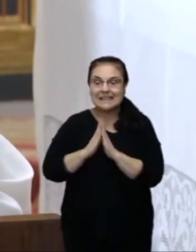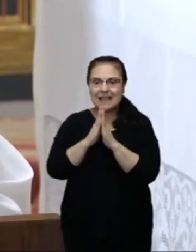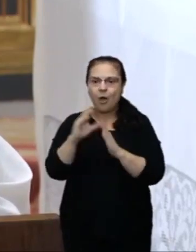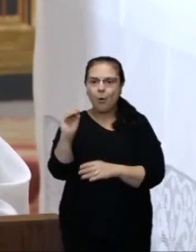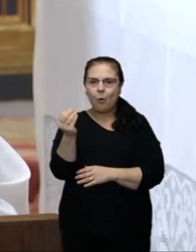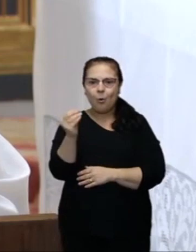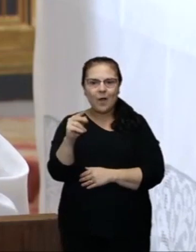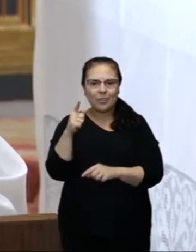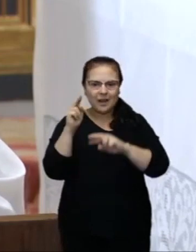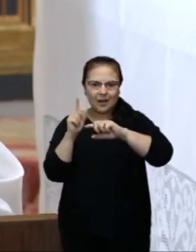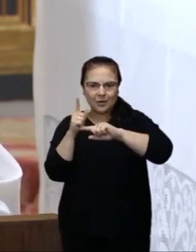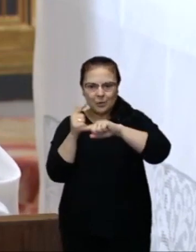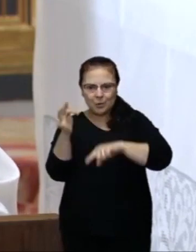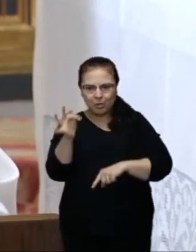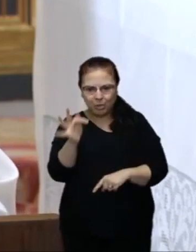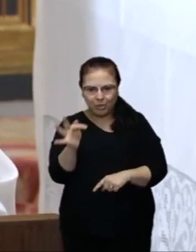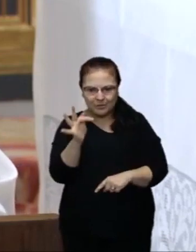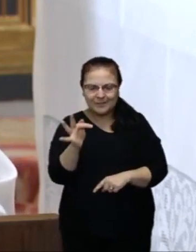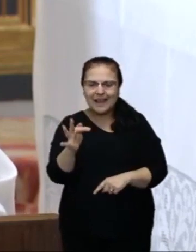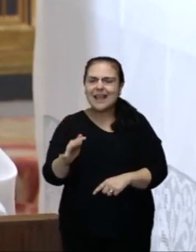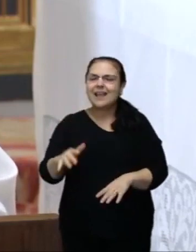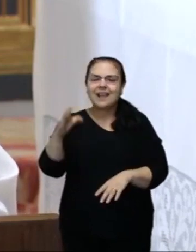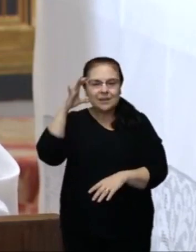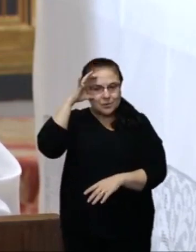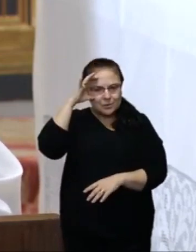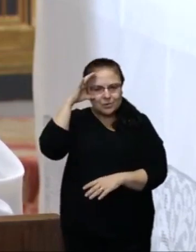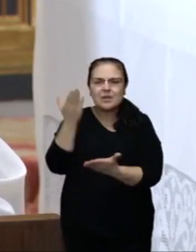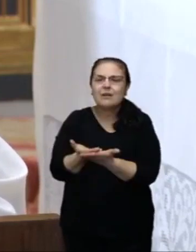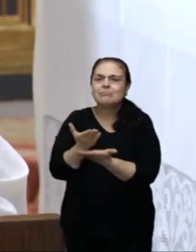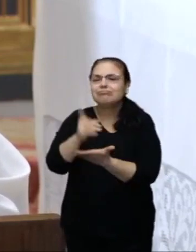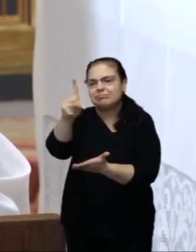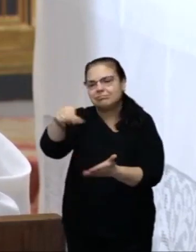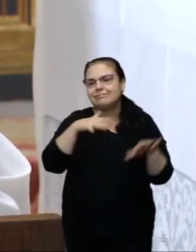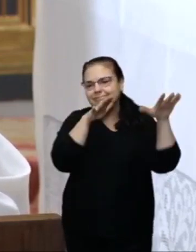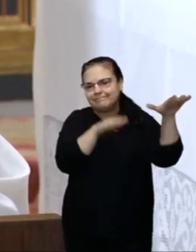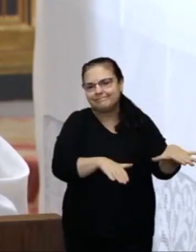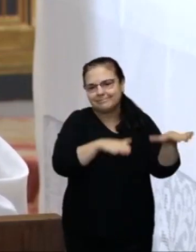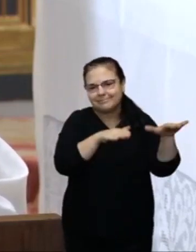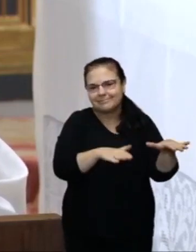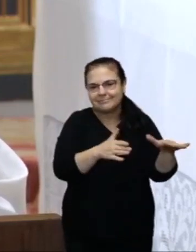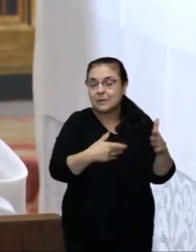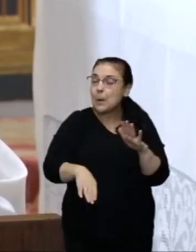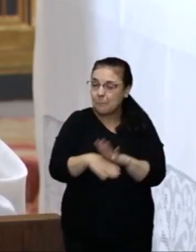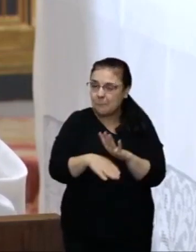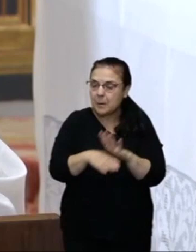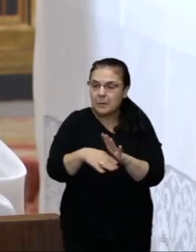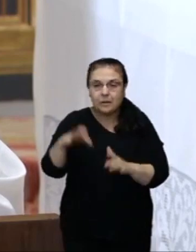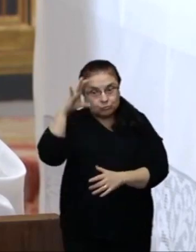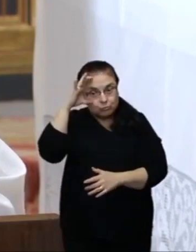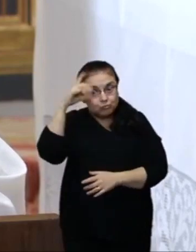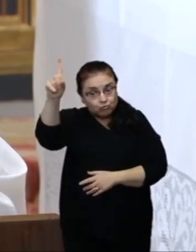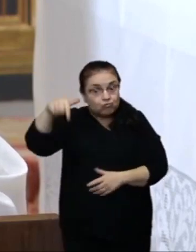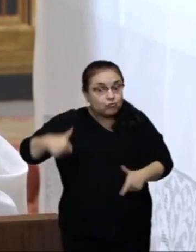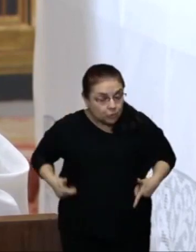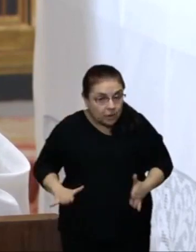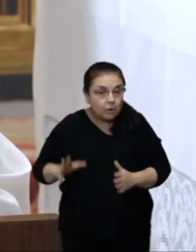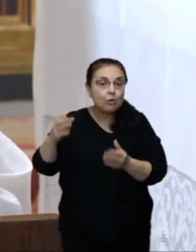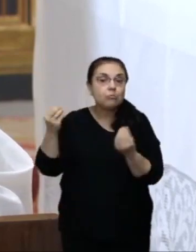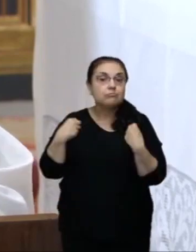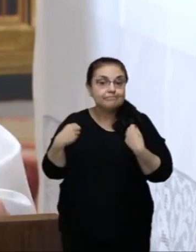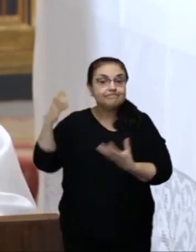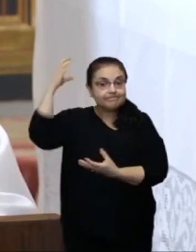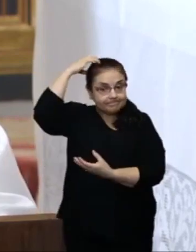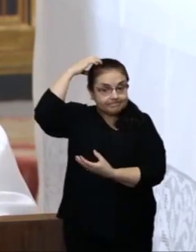Cruz, escucha las súplicas de tus fieles, que quieren permanecer a la escucha de tu Hijo que vive y